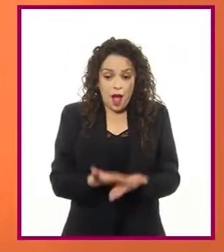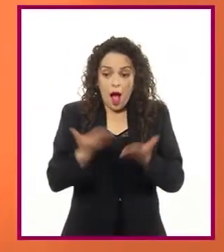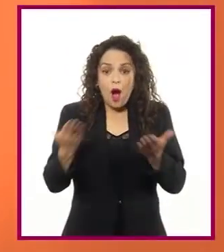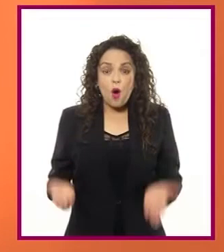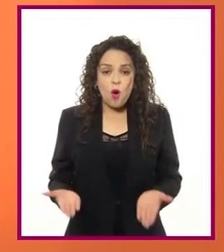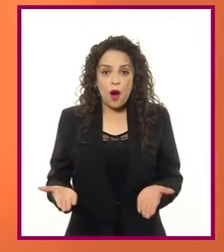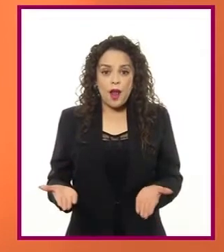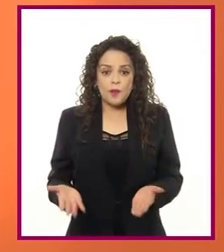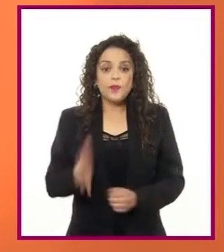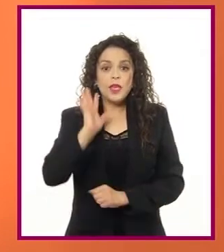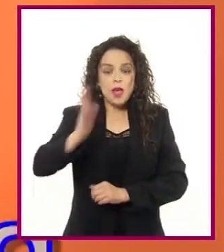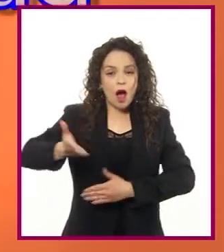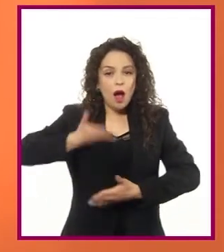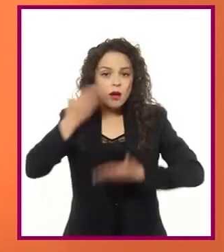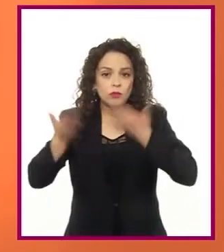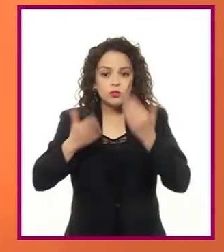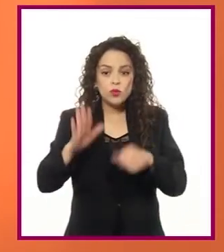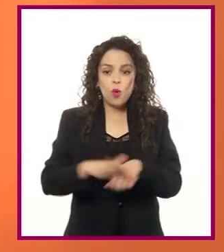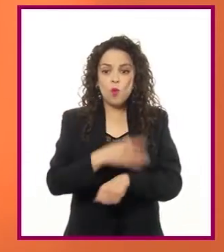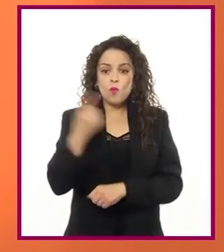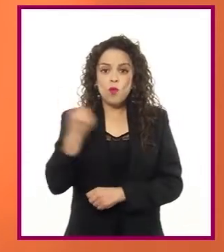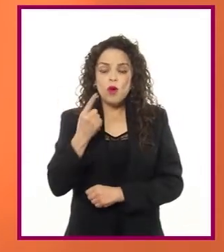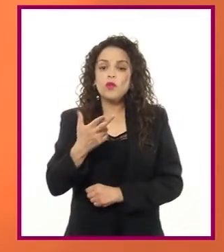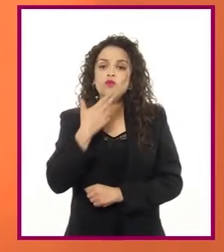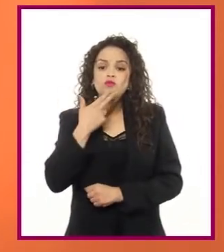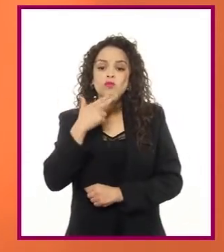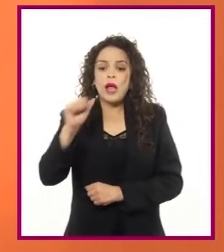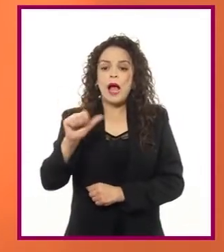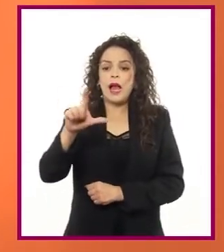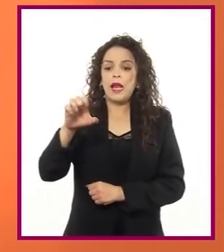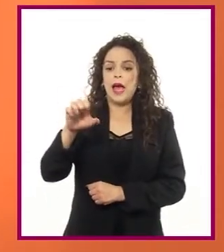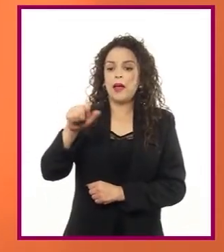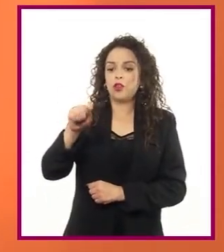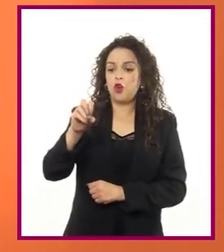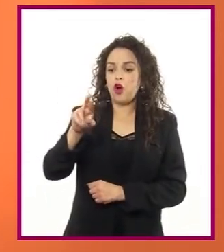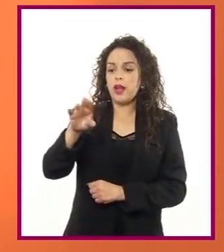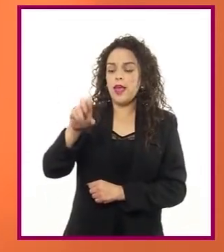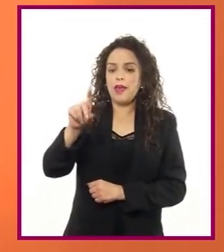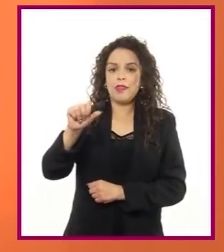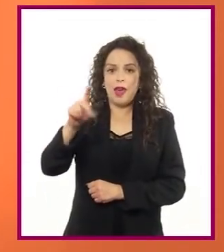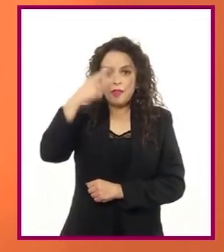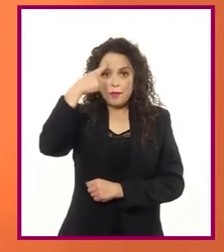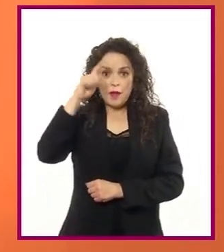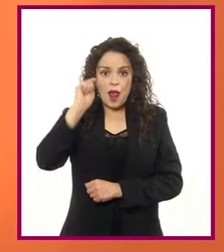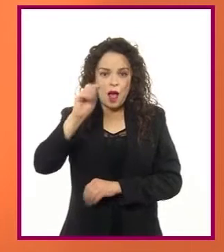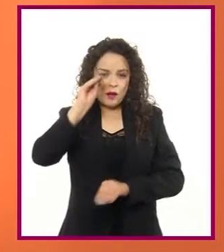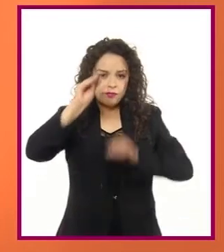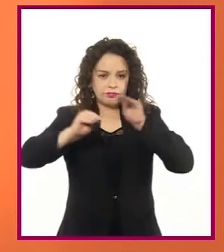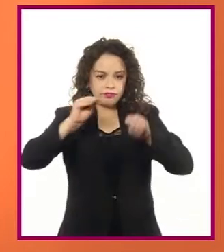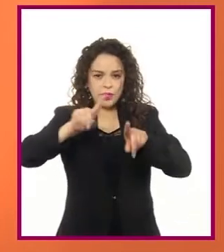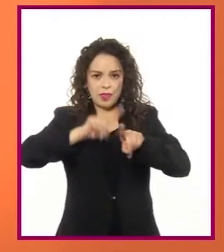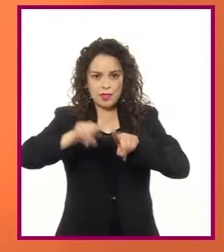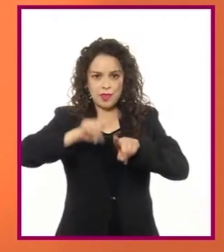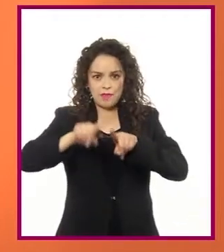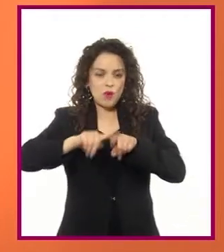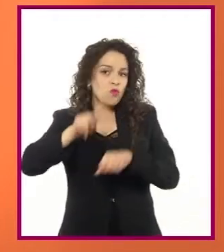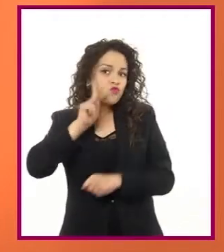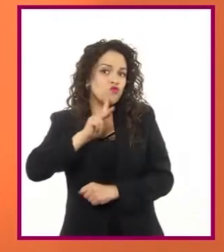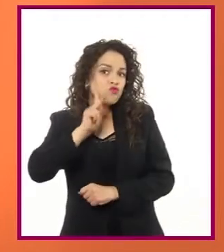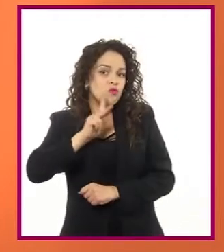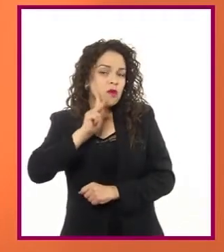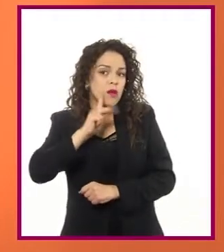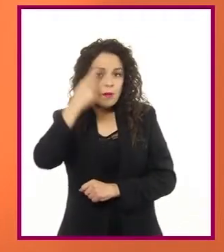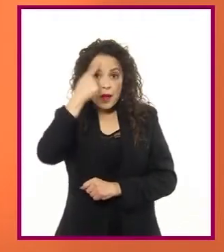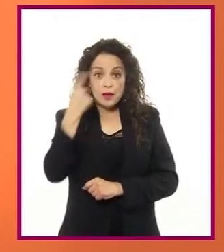qué la estadística utiliza la aleatoriedad en el diseño de sus experimentos para conseguir que